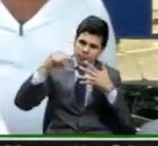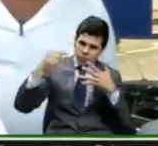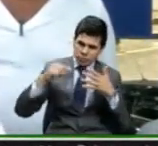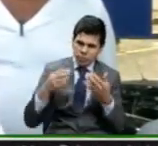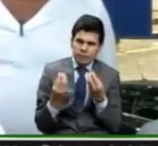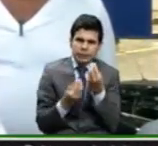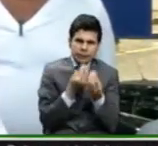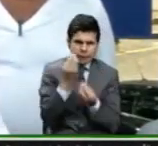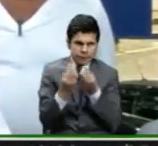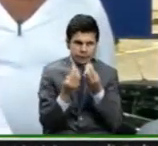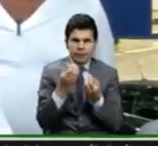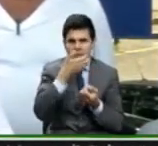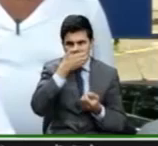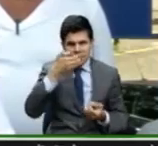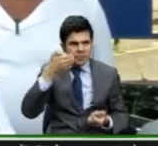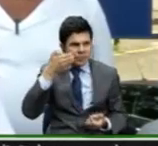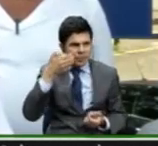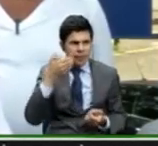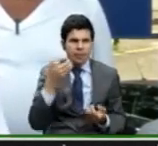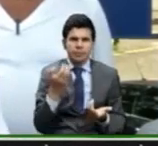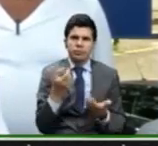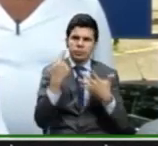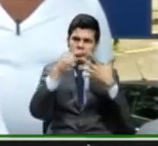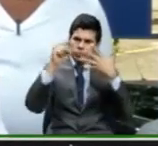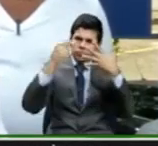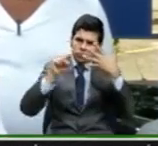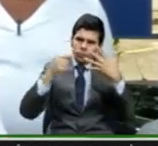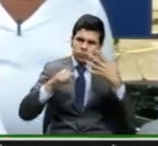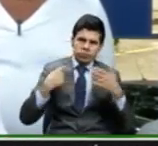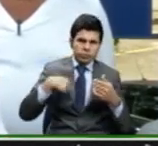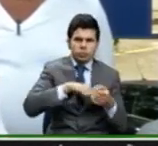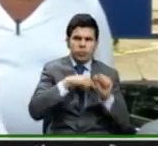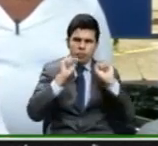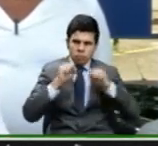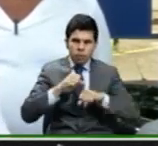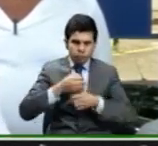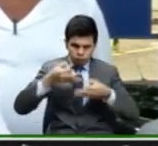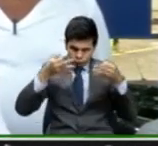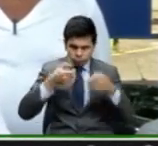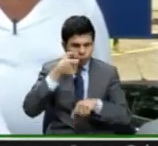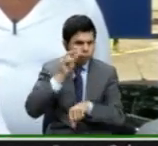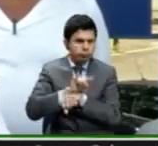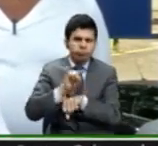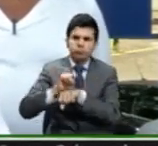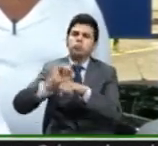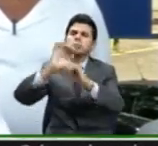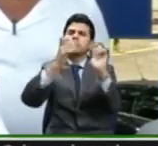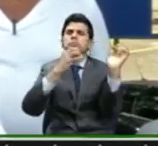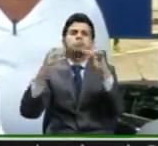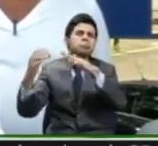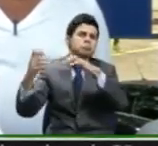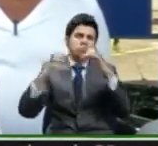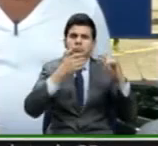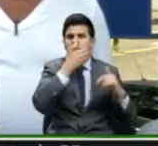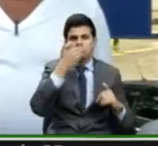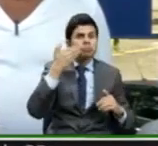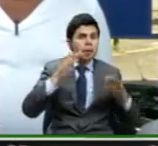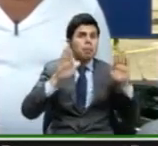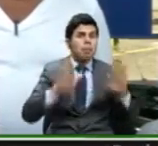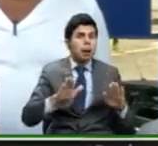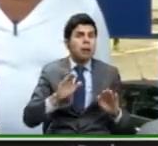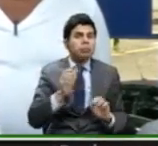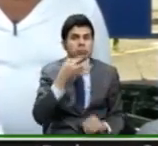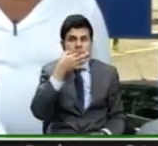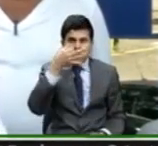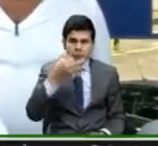tres guerrillas de las FARC, que nosotros podemos dar veeduría de que han cumplido el cese al fuego en el Catatumbo, pero hay una